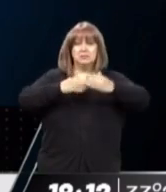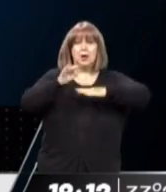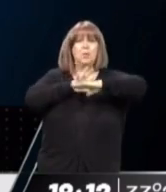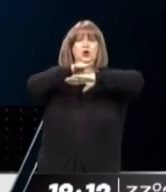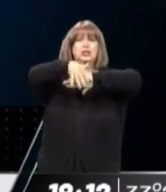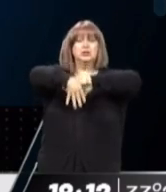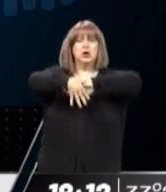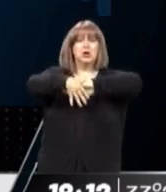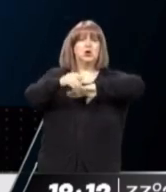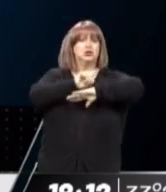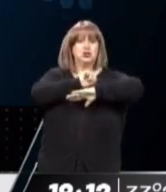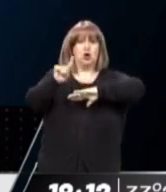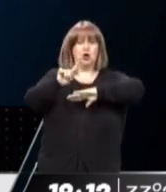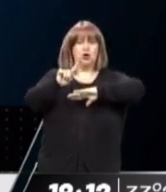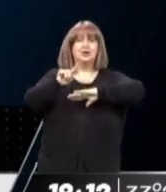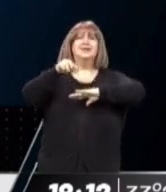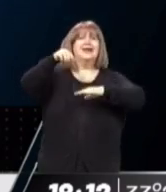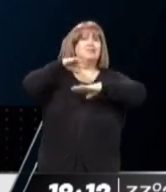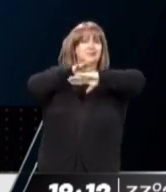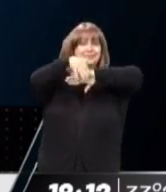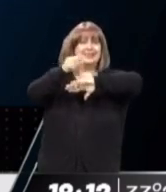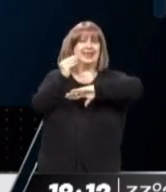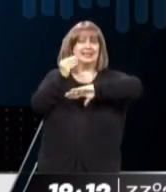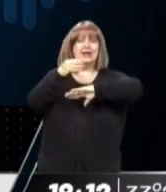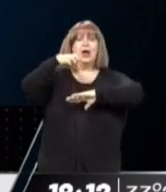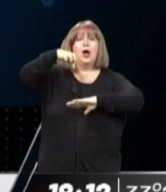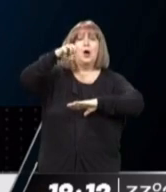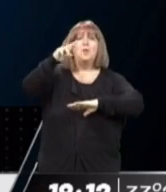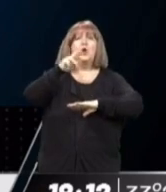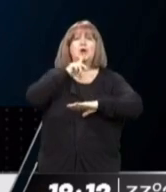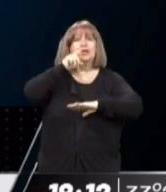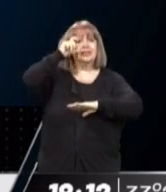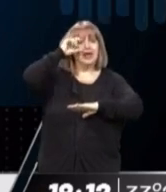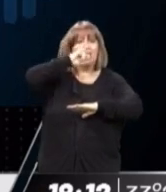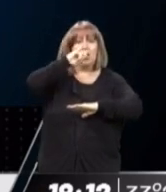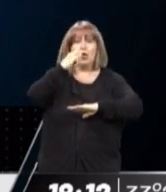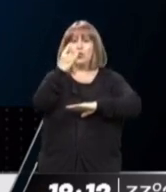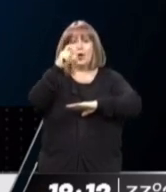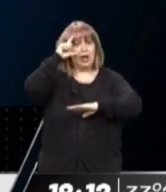puede apelar, y esto produce, pero no soy solo yo, también el partido al cual el presidente